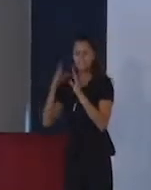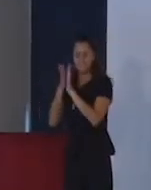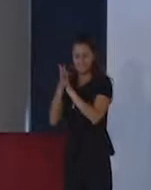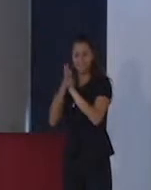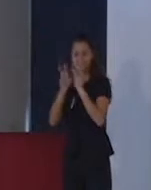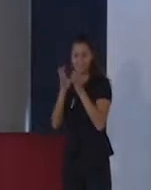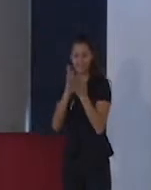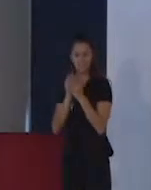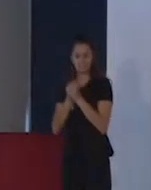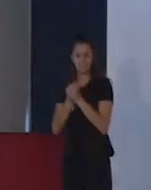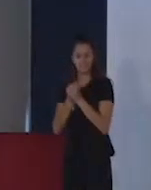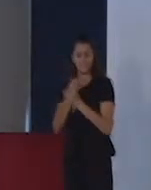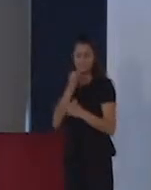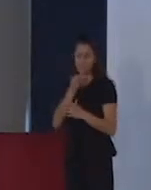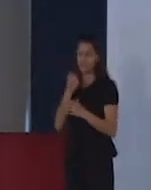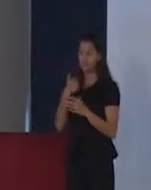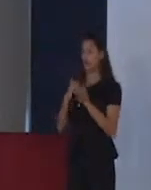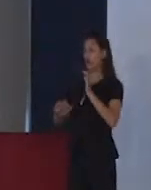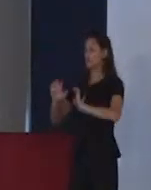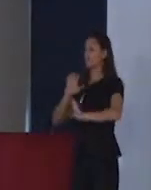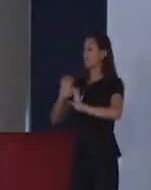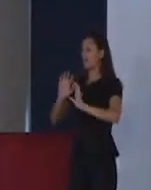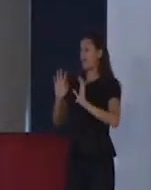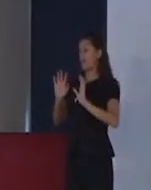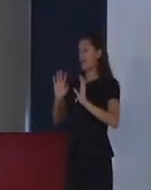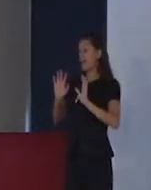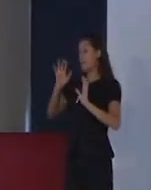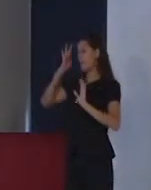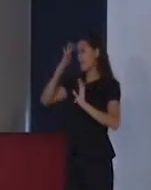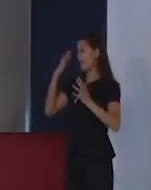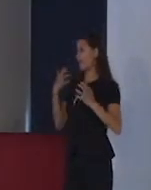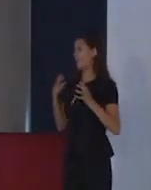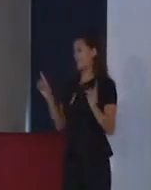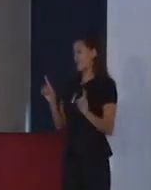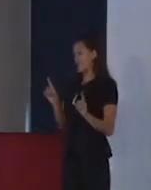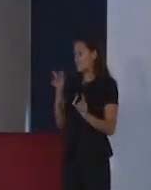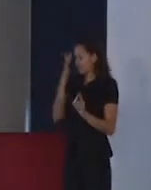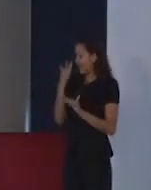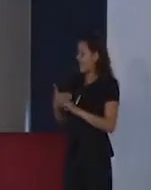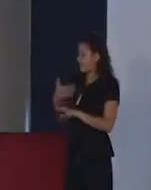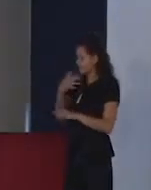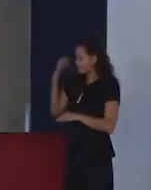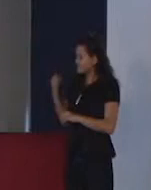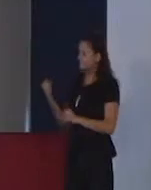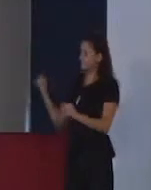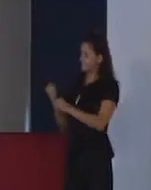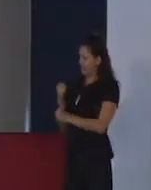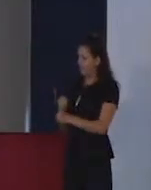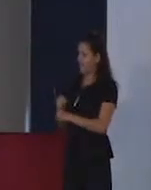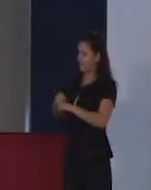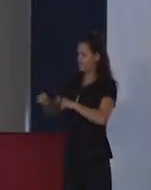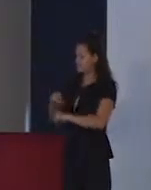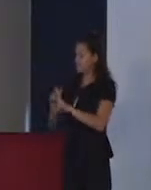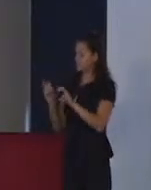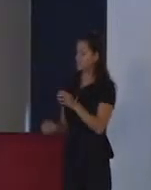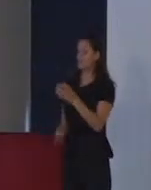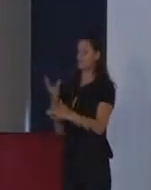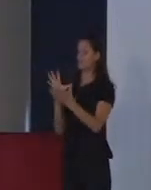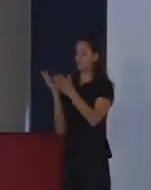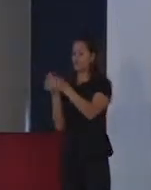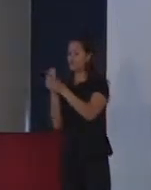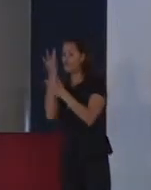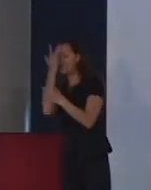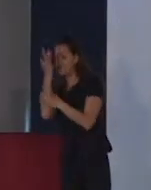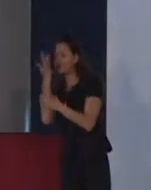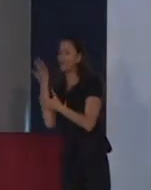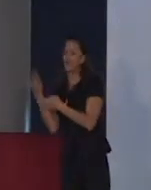una defensa sin razón, sino es una defensa estudiada, trabajada, o sea, este tema no es gratis, y los educadores